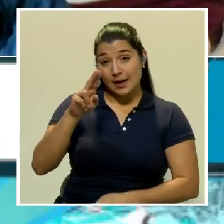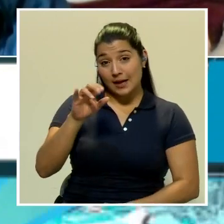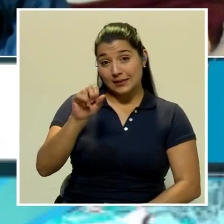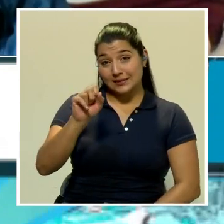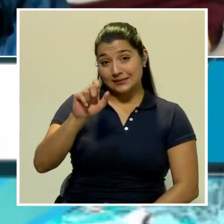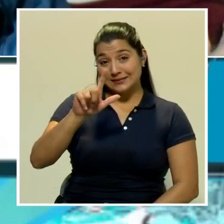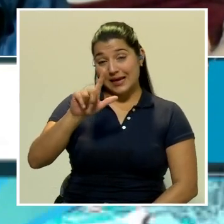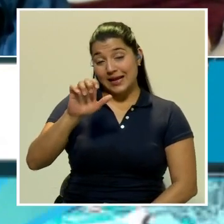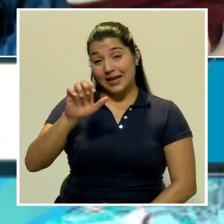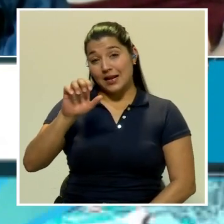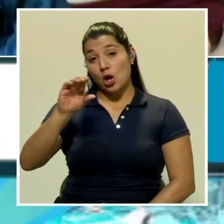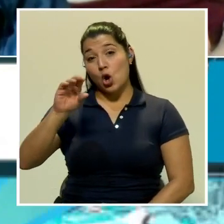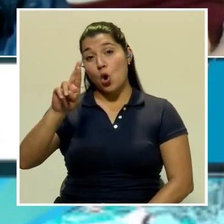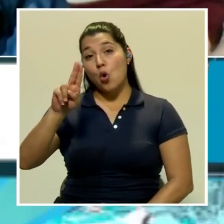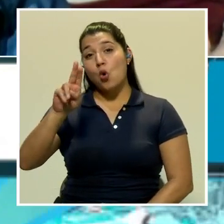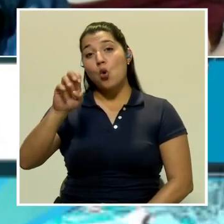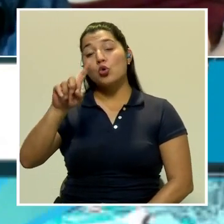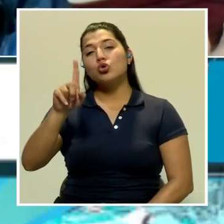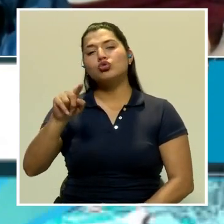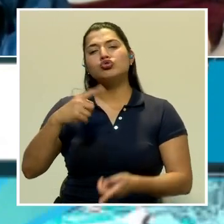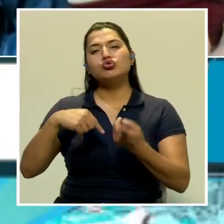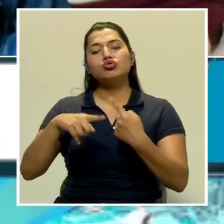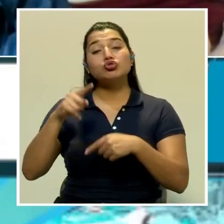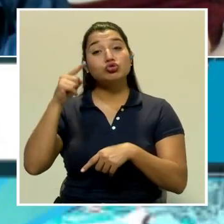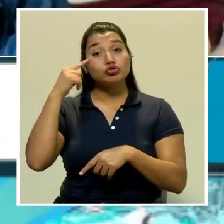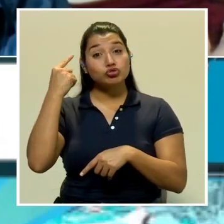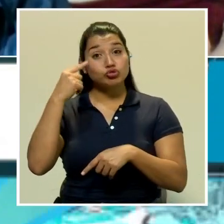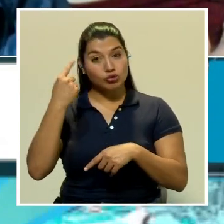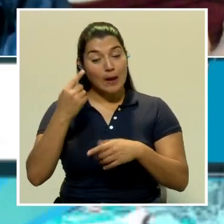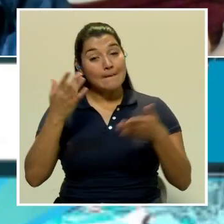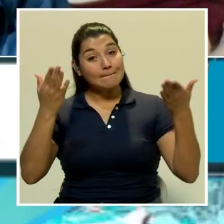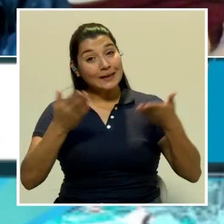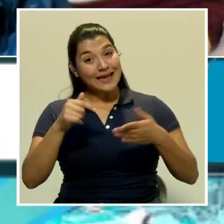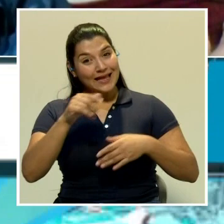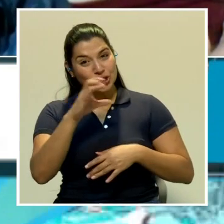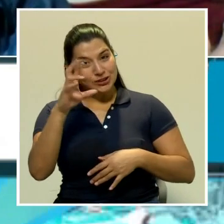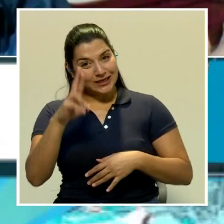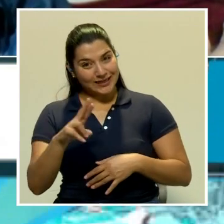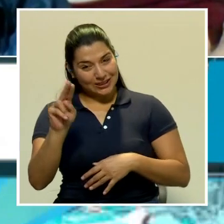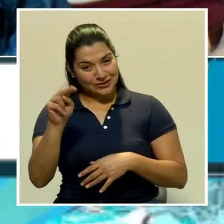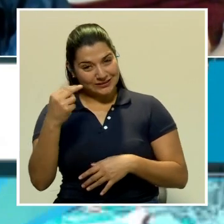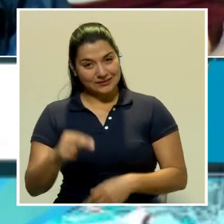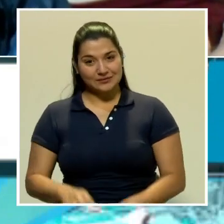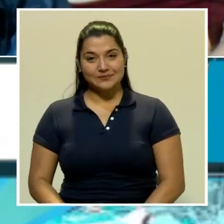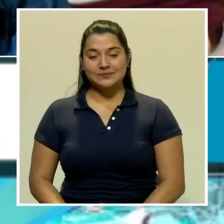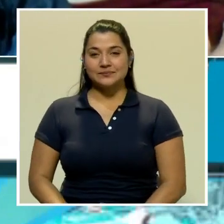Buenas noches, ministra Cruz. Bienvenida al set de Costa Rica Noticias.